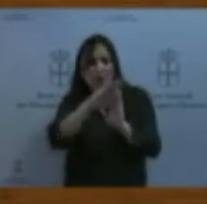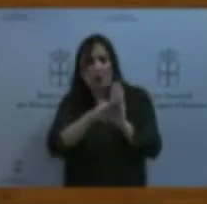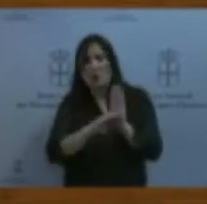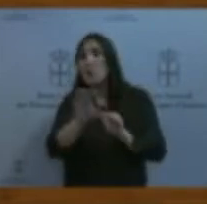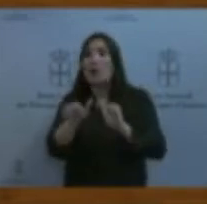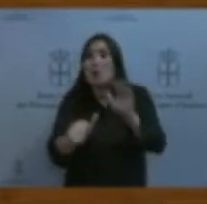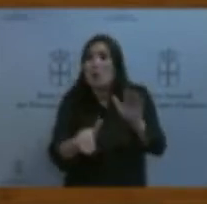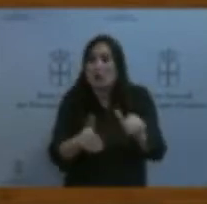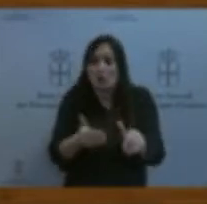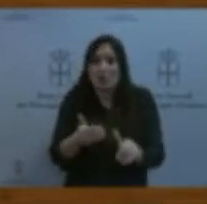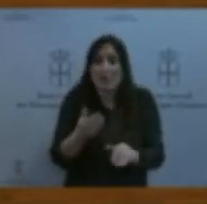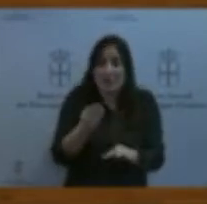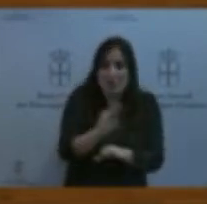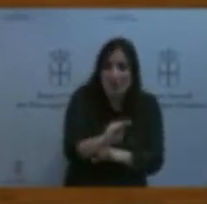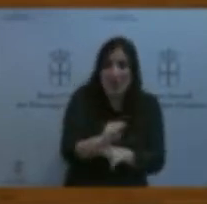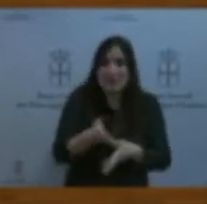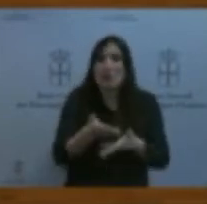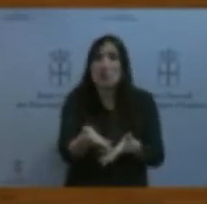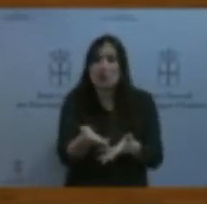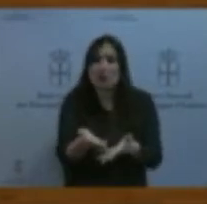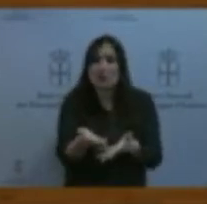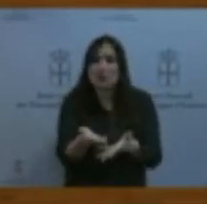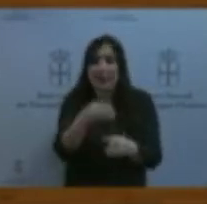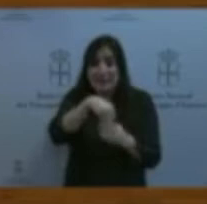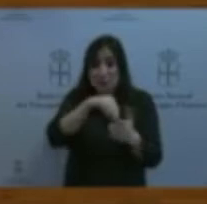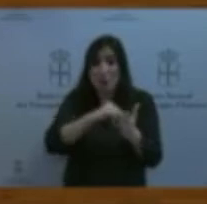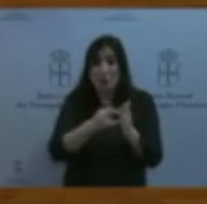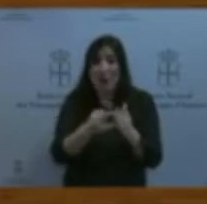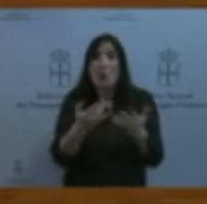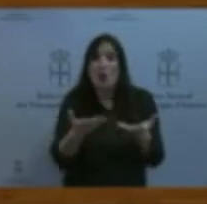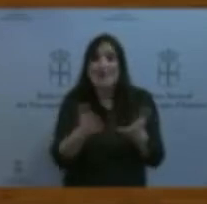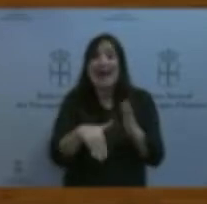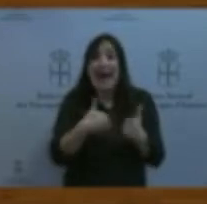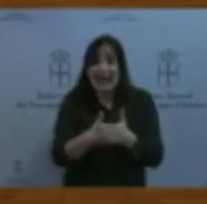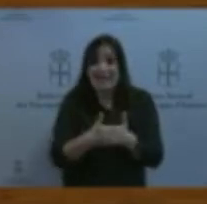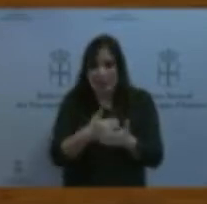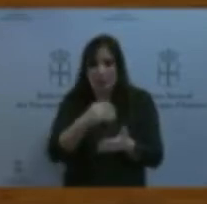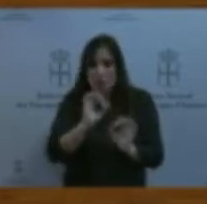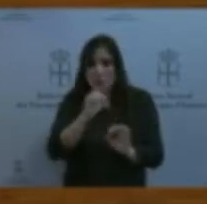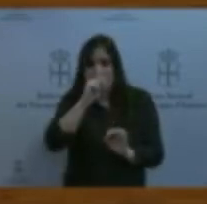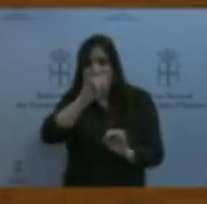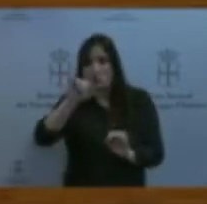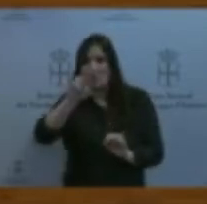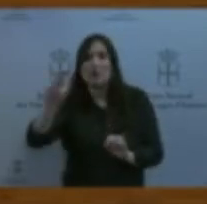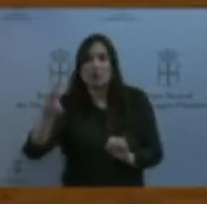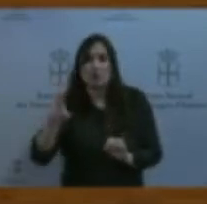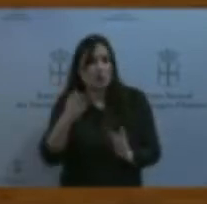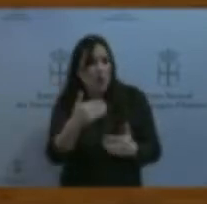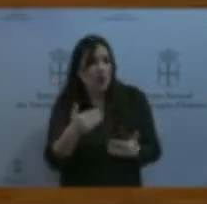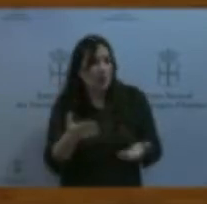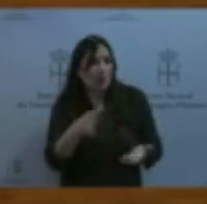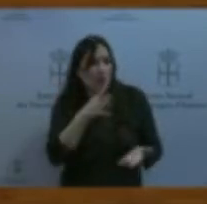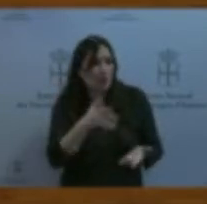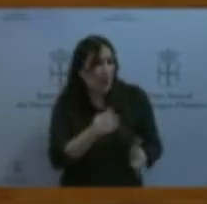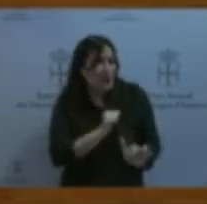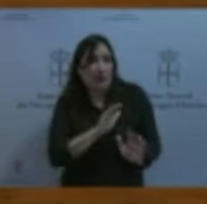que van incluidas en ese plan hasta el final de ese plan. ¿A quién se lo piensan dejar? Al que llegue. ¿Ustedes exactamente qué planificación